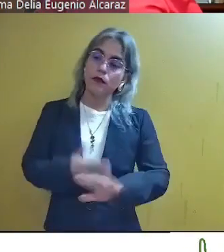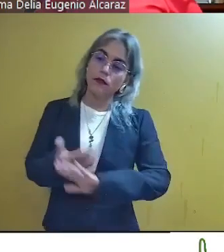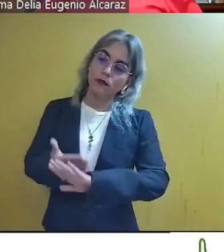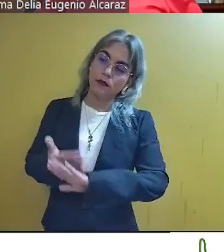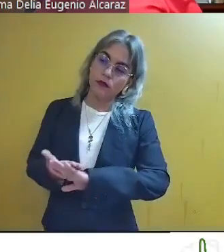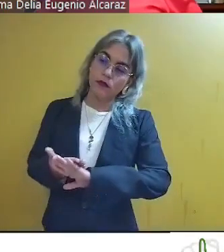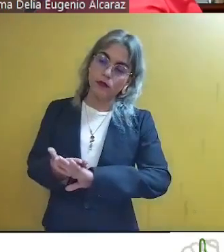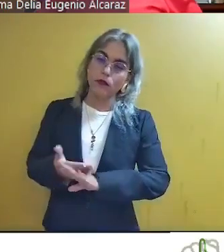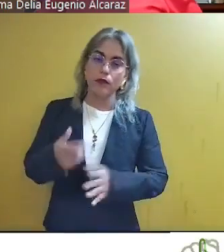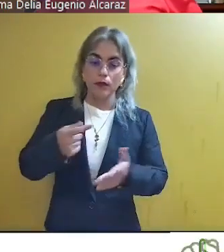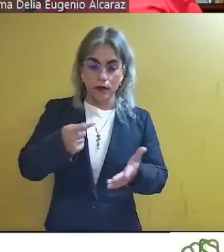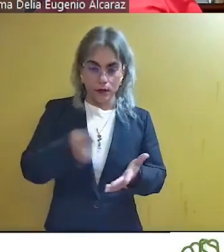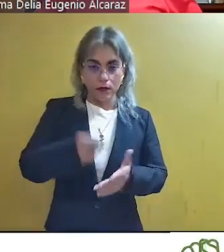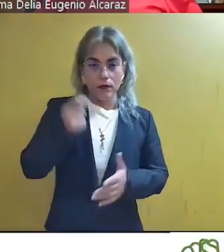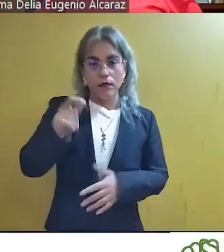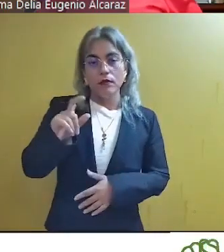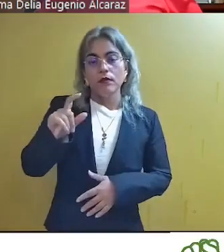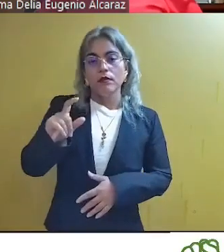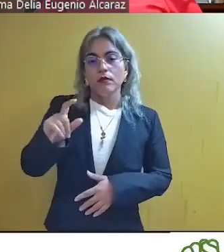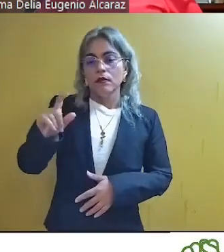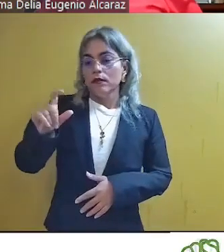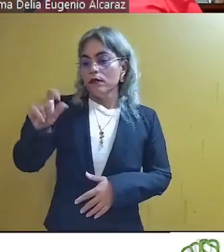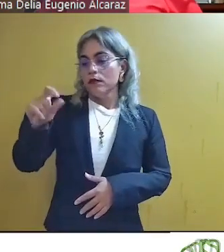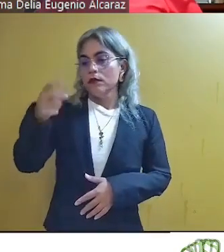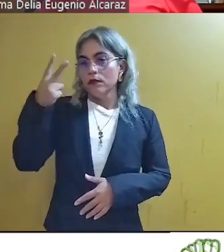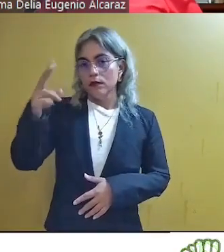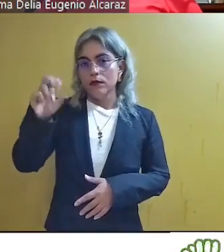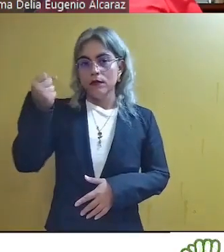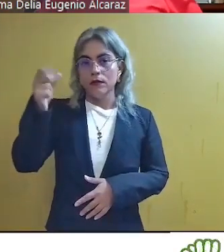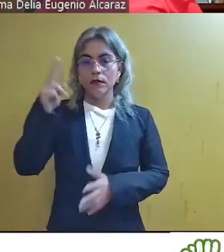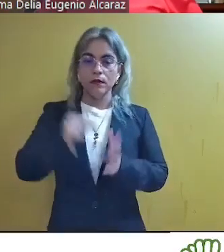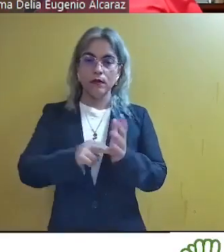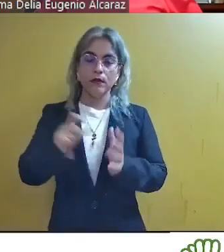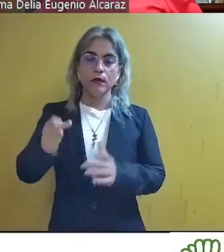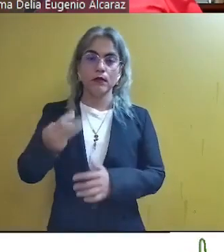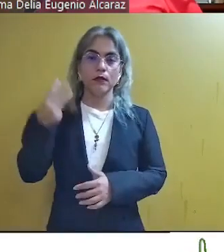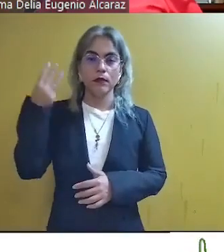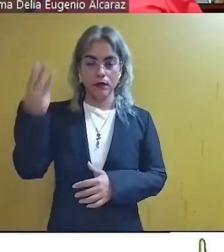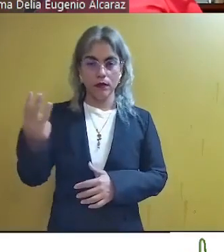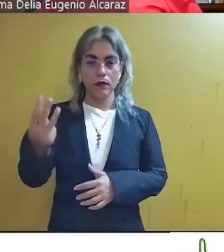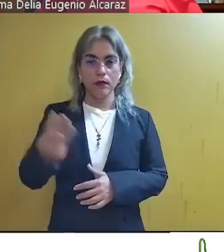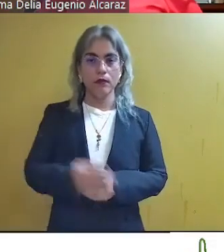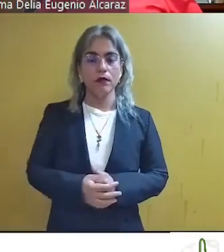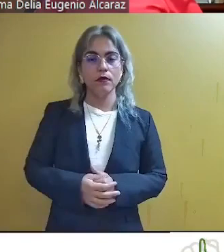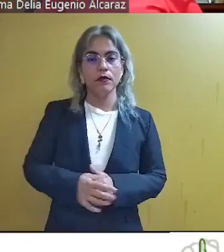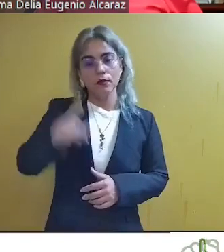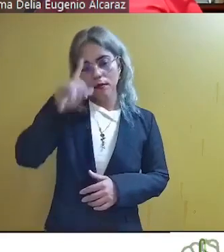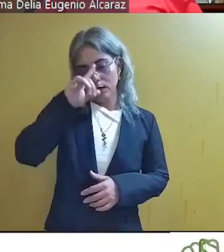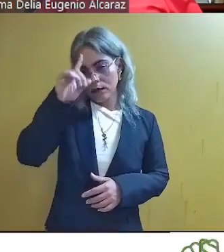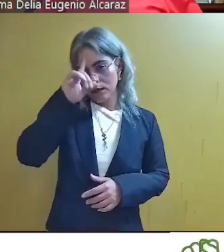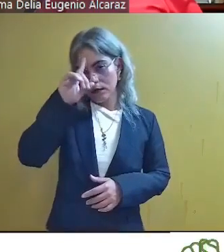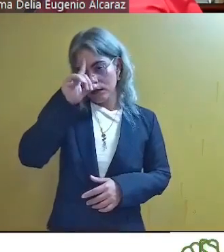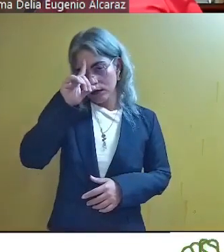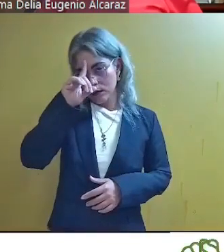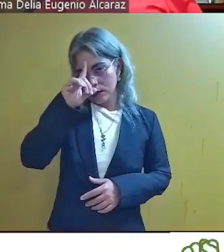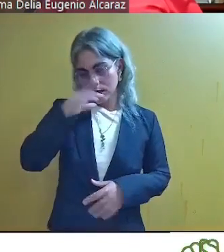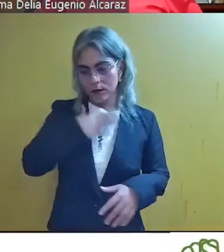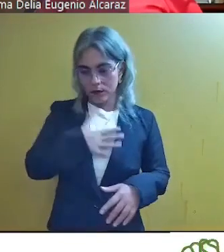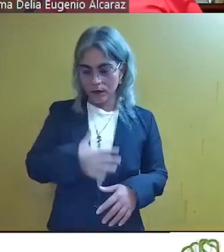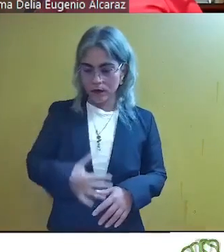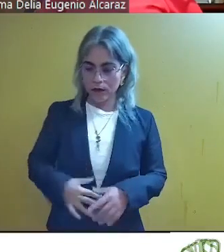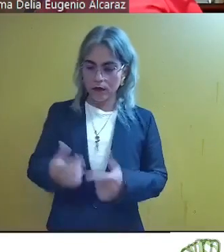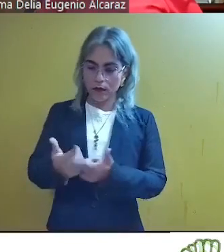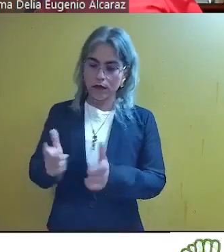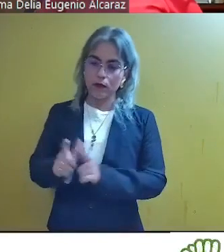la sentencia de fecha 22 de septiembre de 2023 emitida por la Comisión de Justicia del Consejo Nacional del Partido Acción Nacional en el